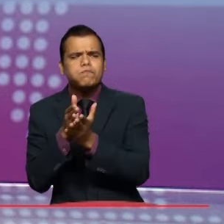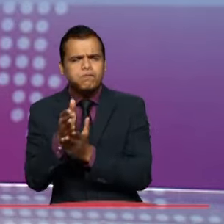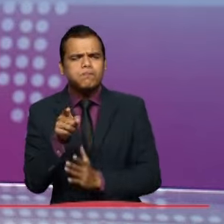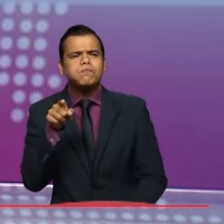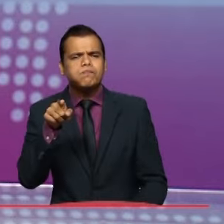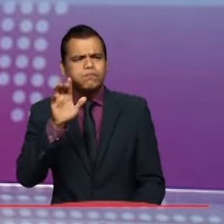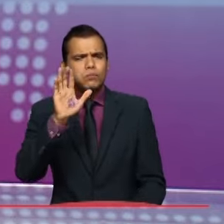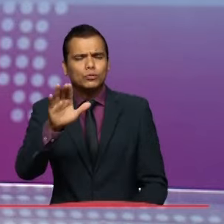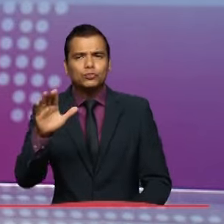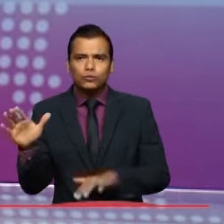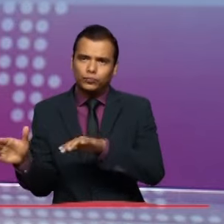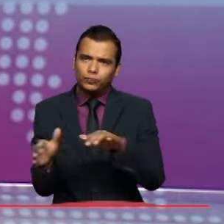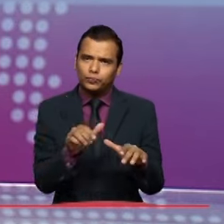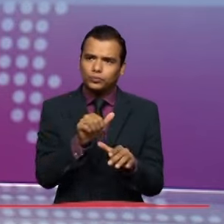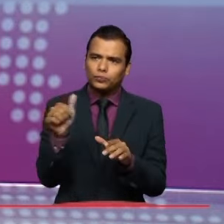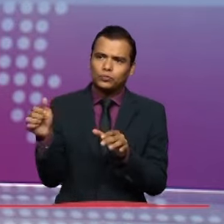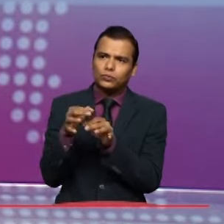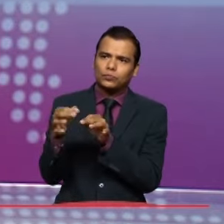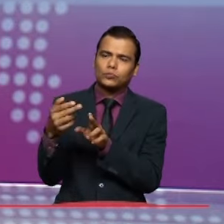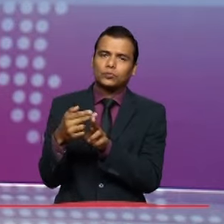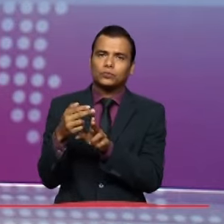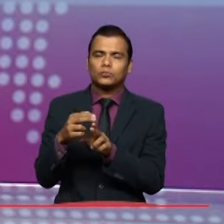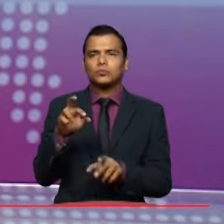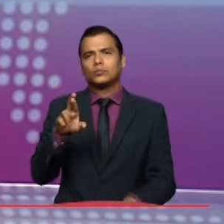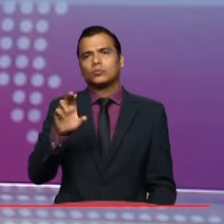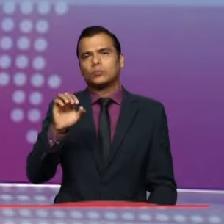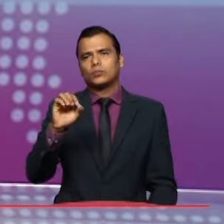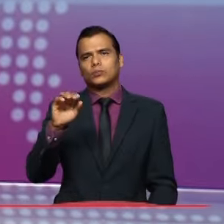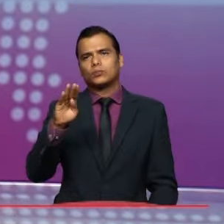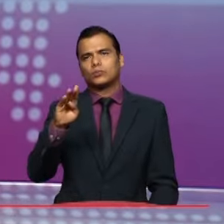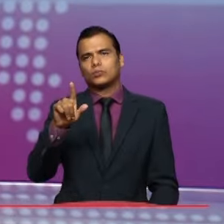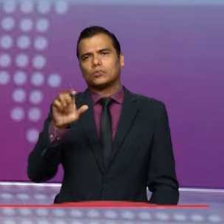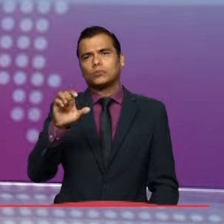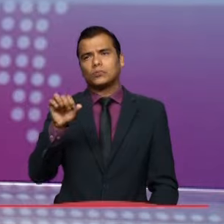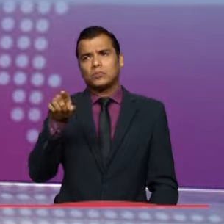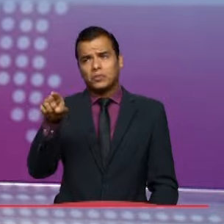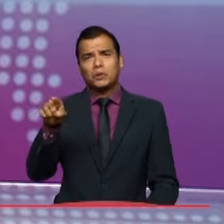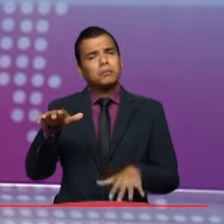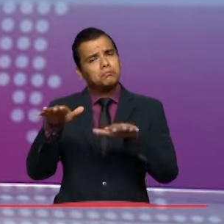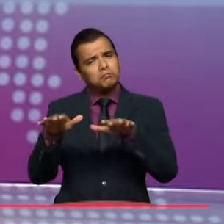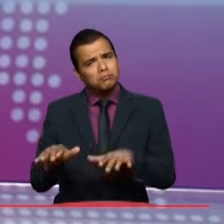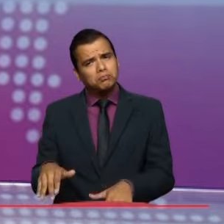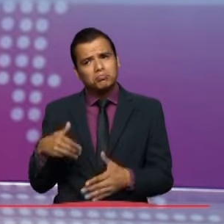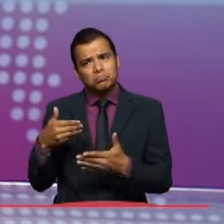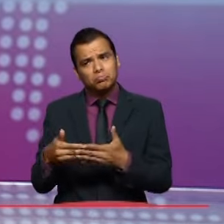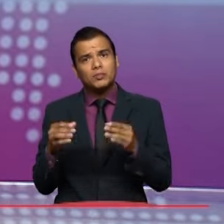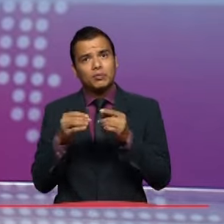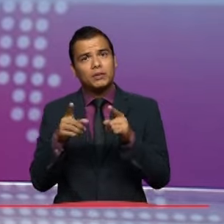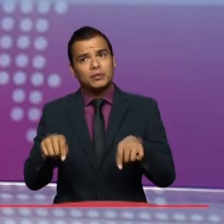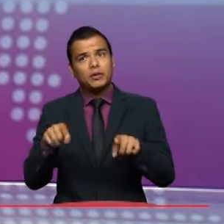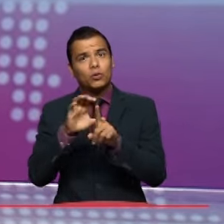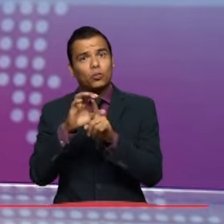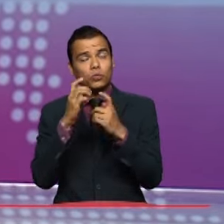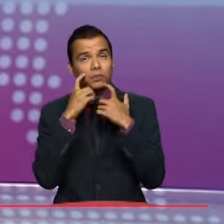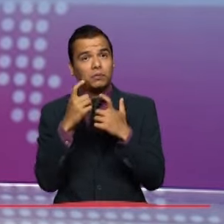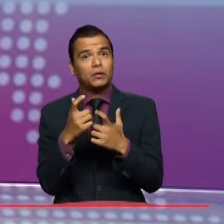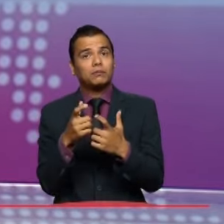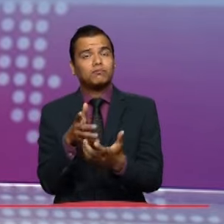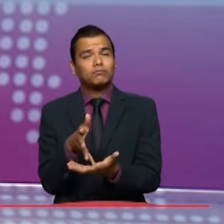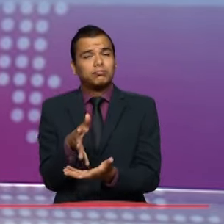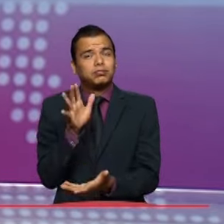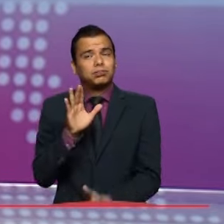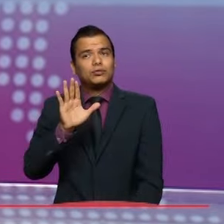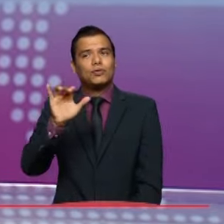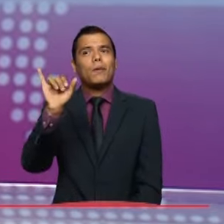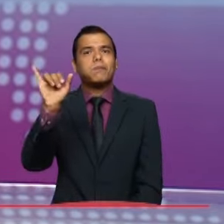Robles, el pueblo del Valle del Cauca, conocido por su tranquilidad y rica herencia cultural, se ha visto afectado por la presencia de grupos violentos.